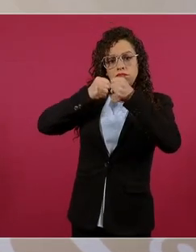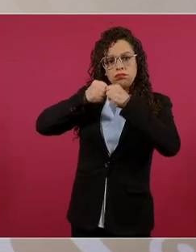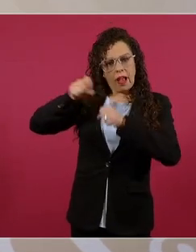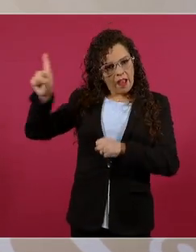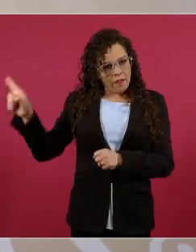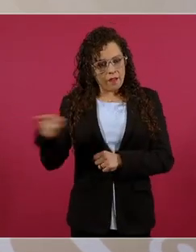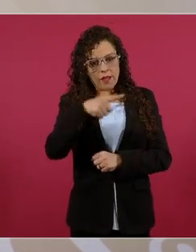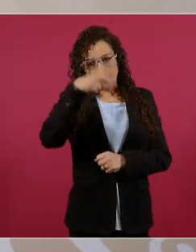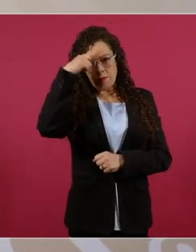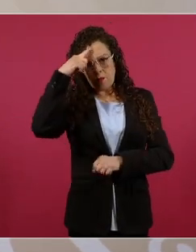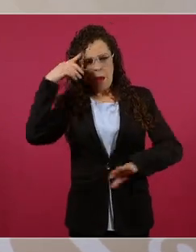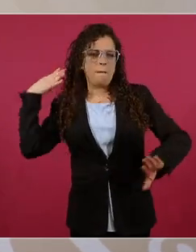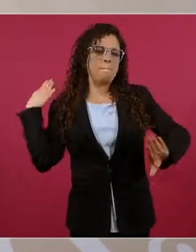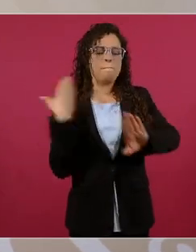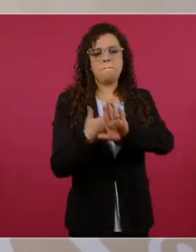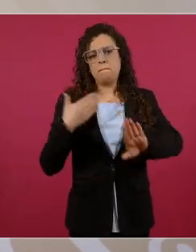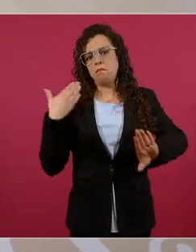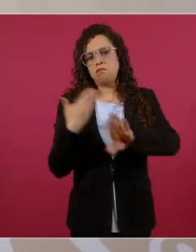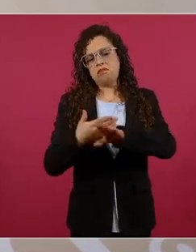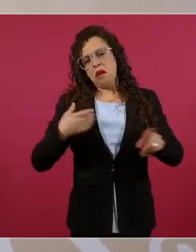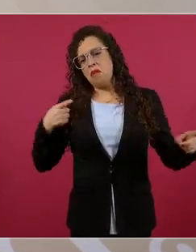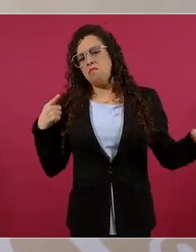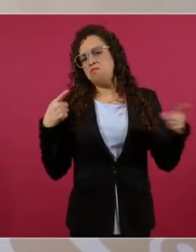Lo que buscábamos era